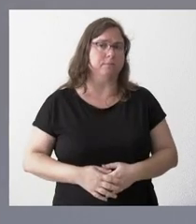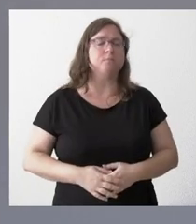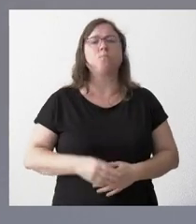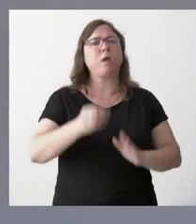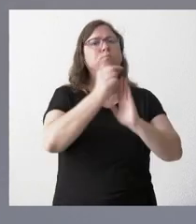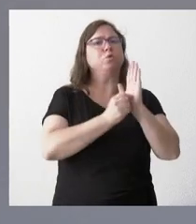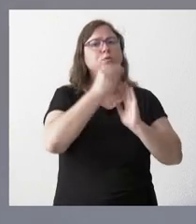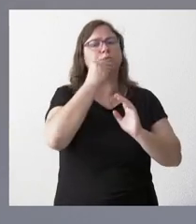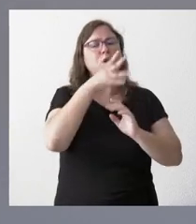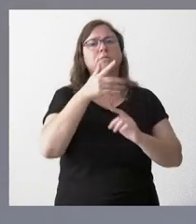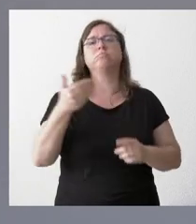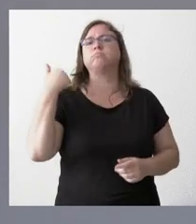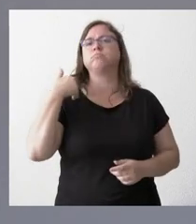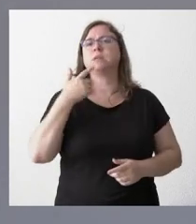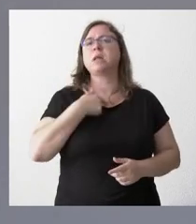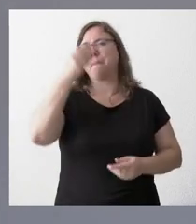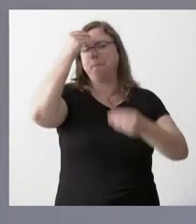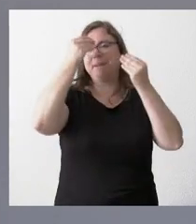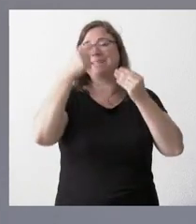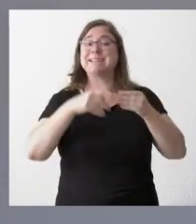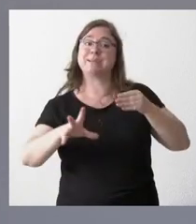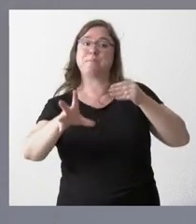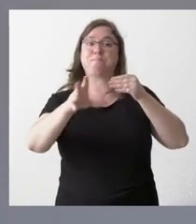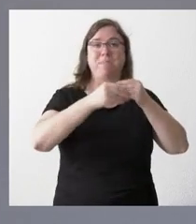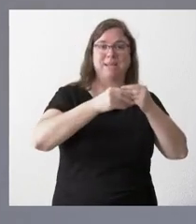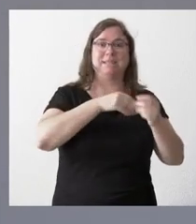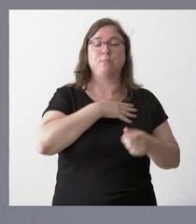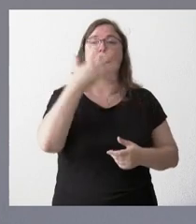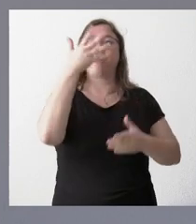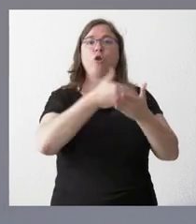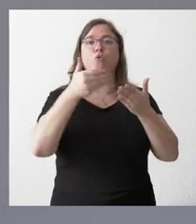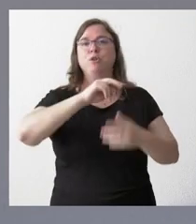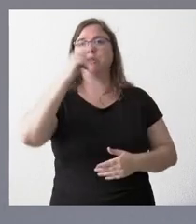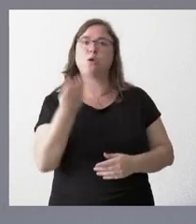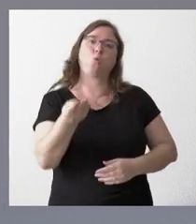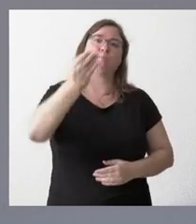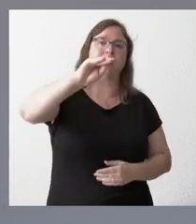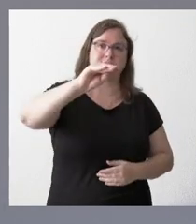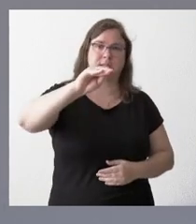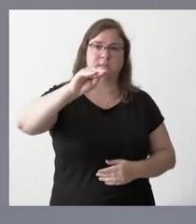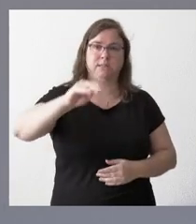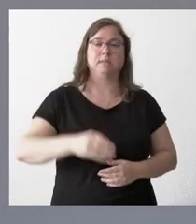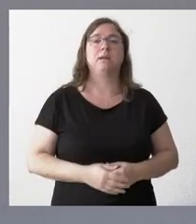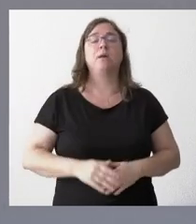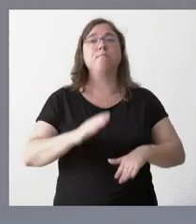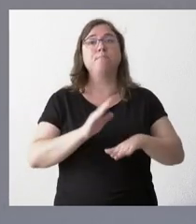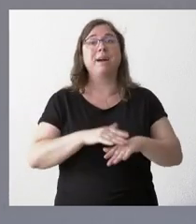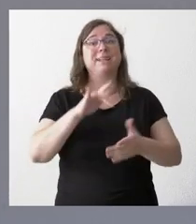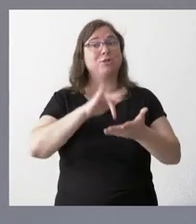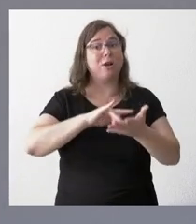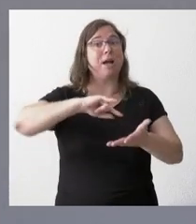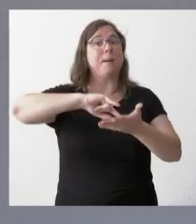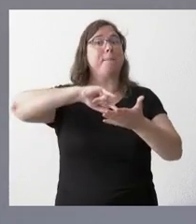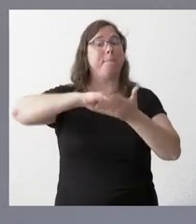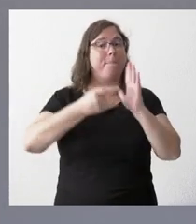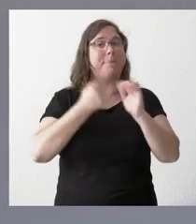es lo que se ha planteado en este momento? Añadir otros 5 millones de euros adicionales para que, conforme a los planes de empleo,